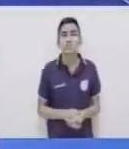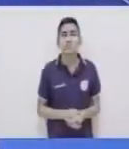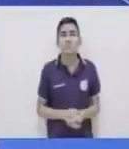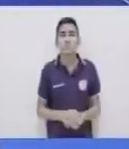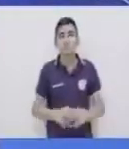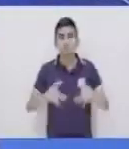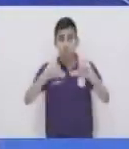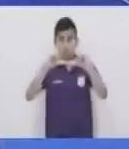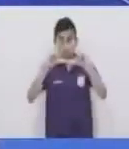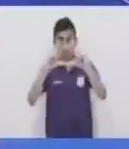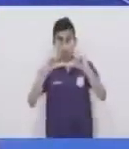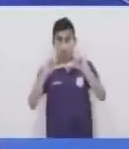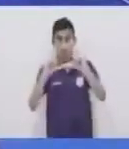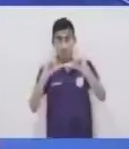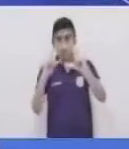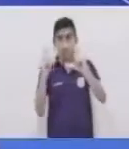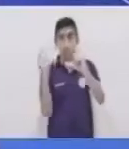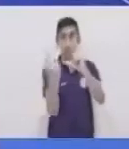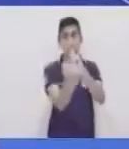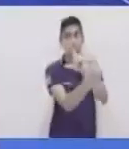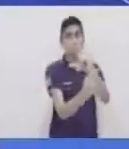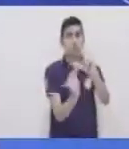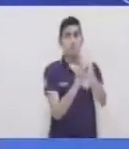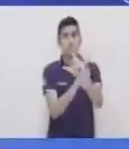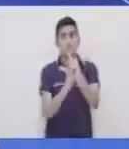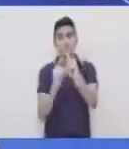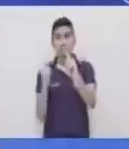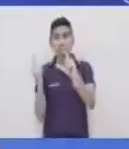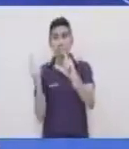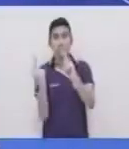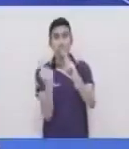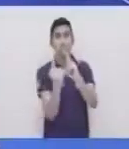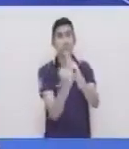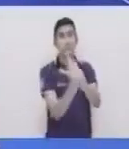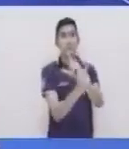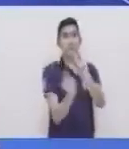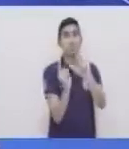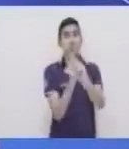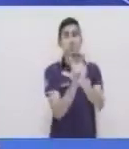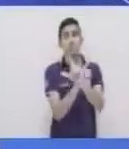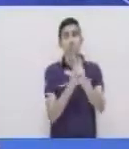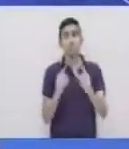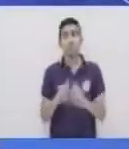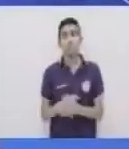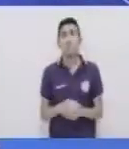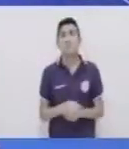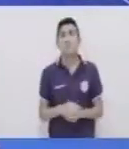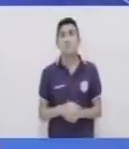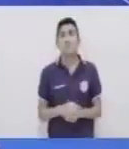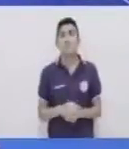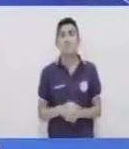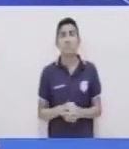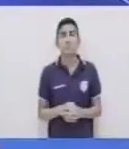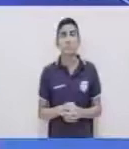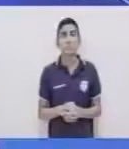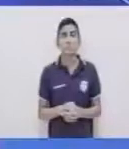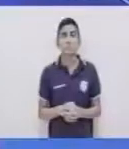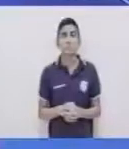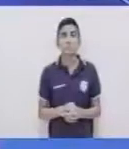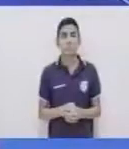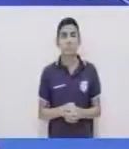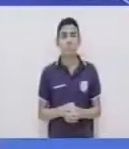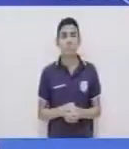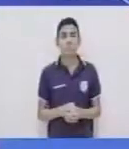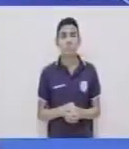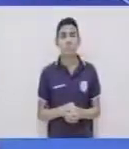dar vueltas. Vamos a mover un poco los brazos nuevamente. Acá.